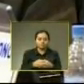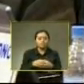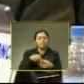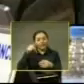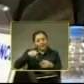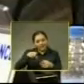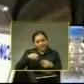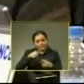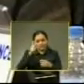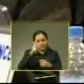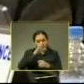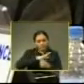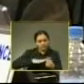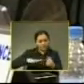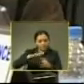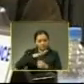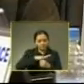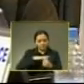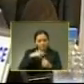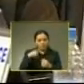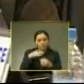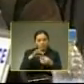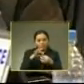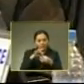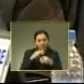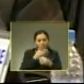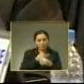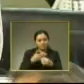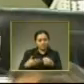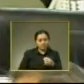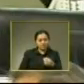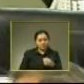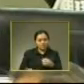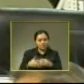En este contexto, compañero presidente,